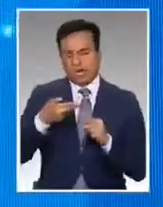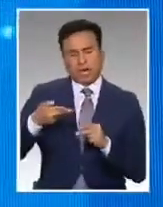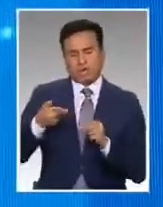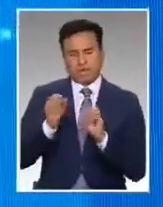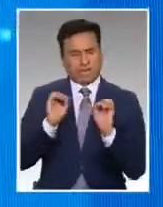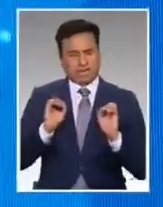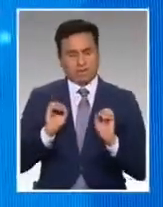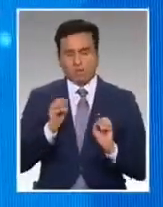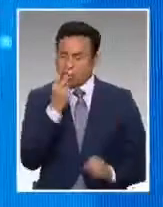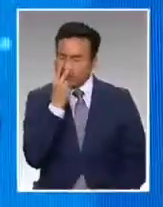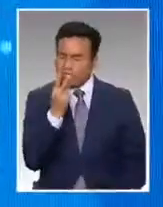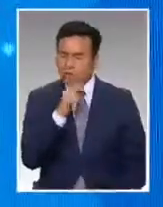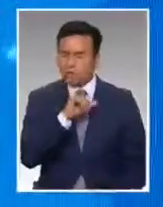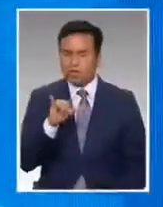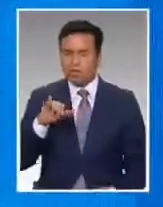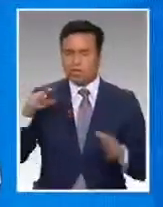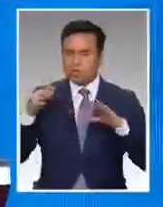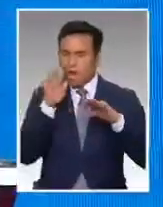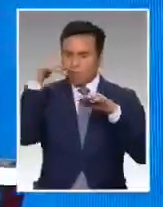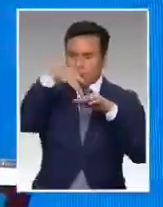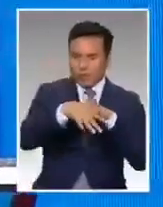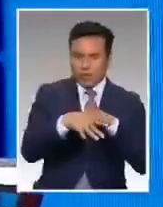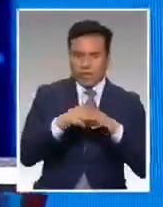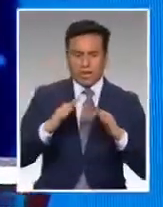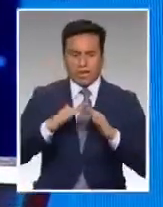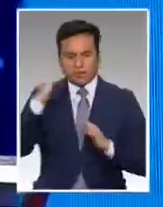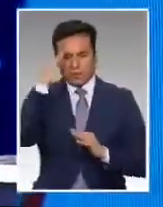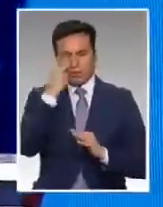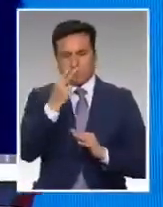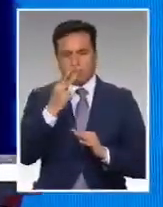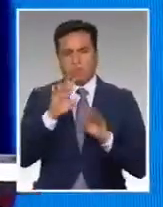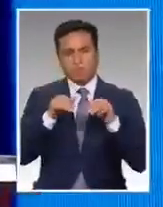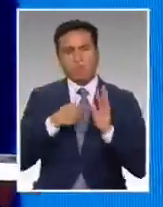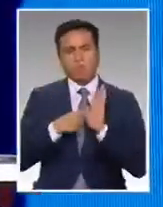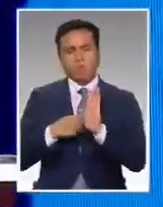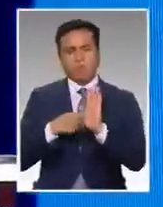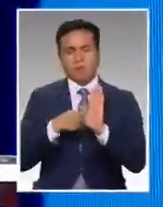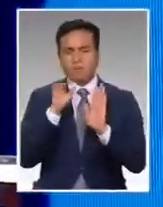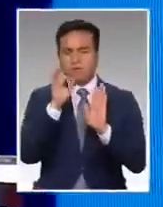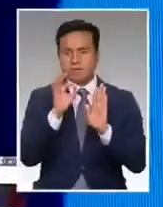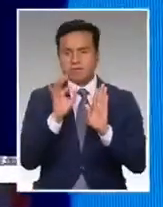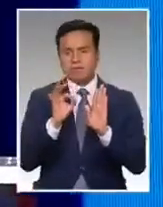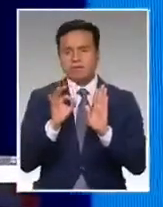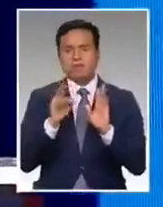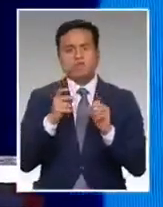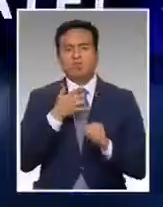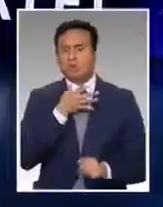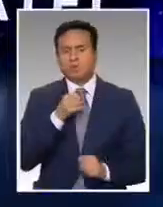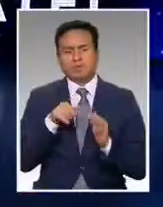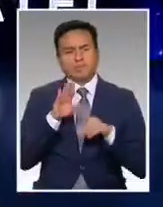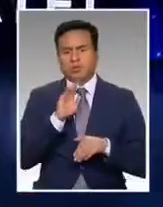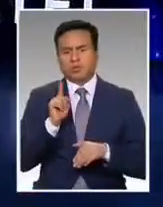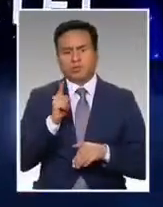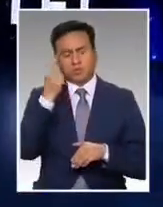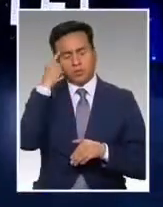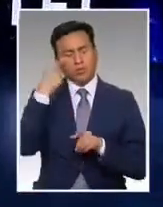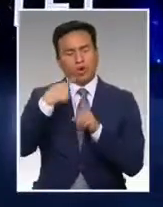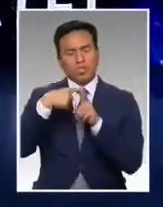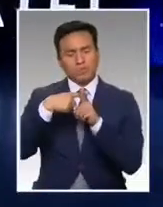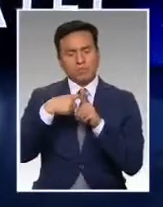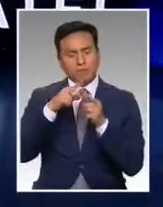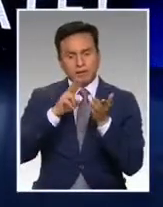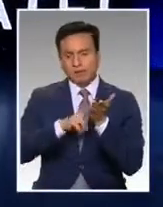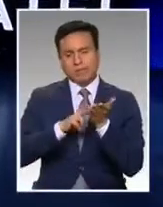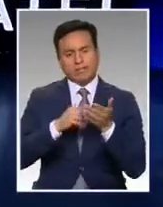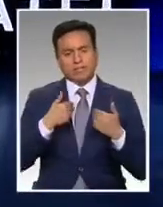armas usted ha visto después del tsunami y el ejército por eso mismo la propuesta fue precisa no es la que más me gusta la base soy optimista